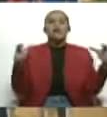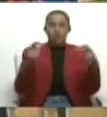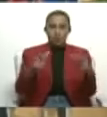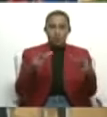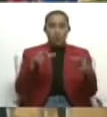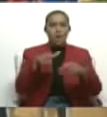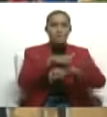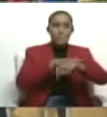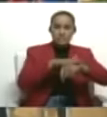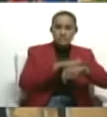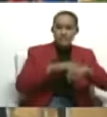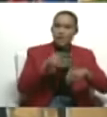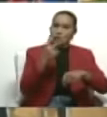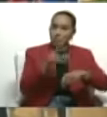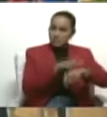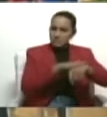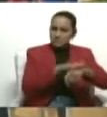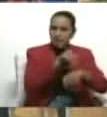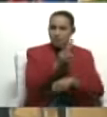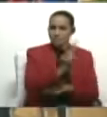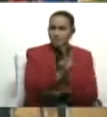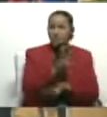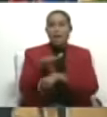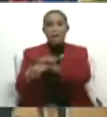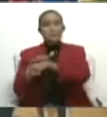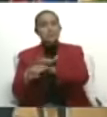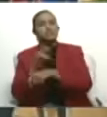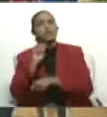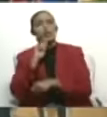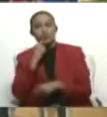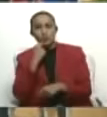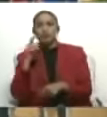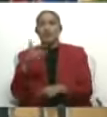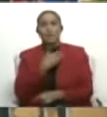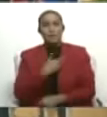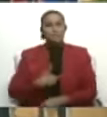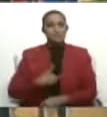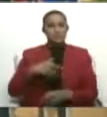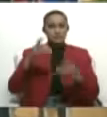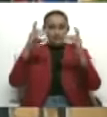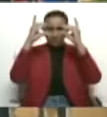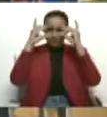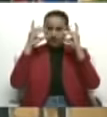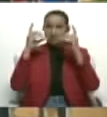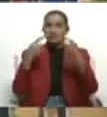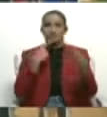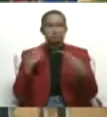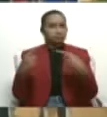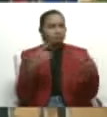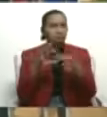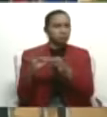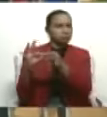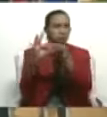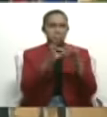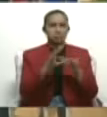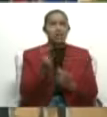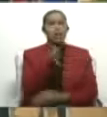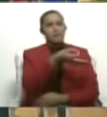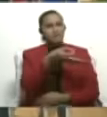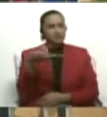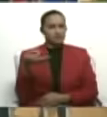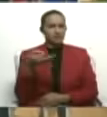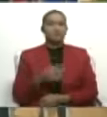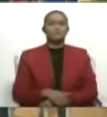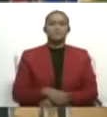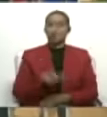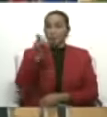ministerios y, por supuesto, el evento que tuvimos esta mañana con la alcaldesa Carmen Meléndez, con el jefe de gobierno Naum Fernández y el